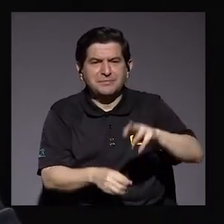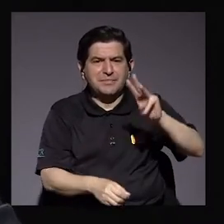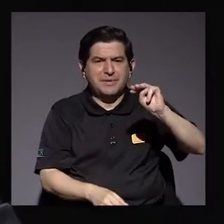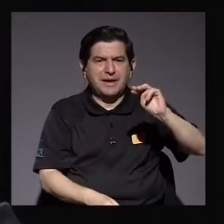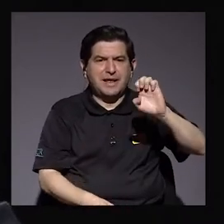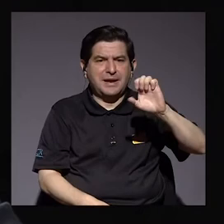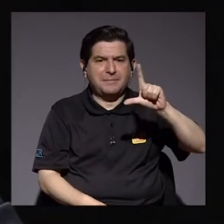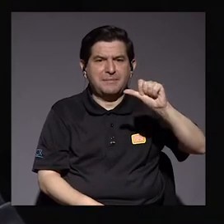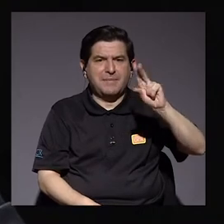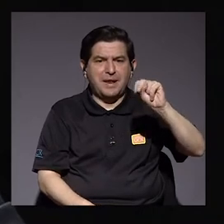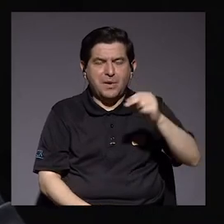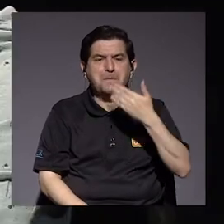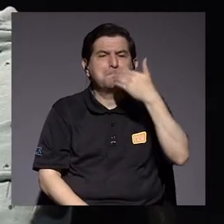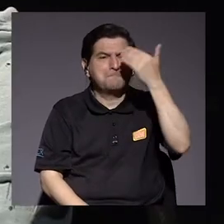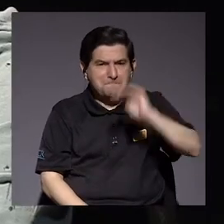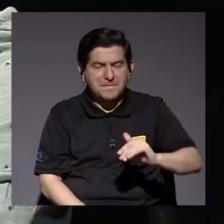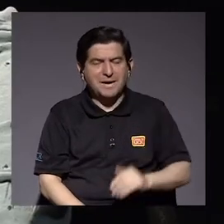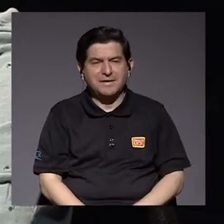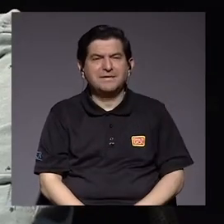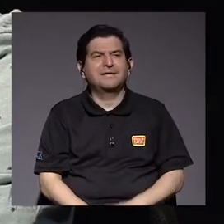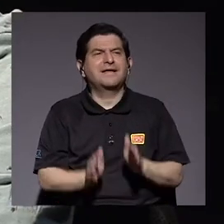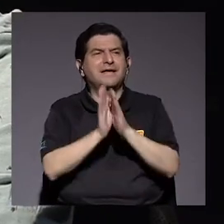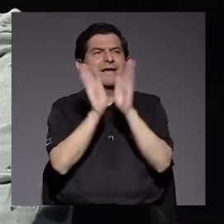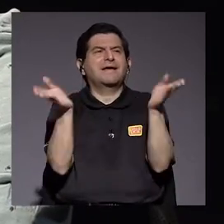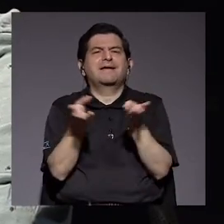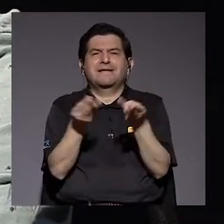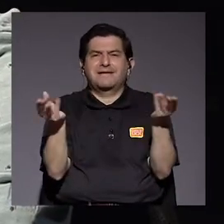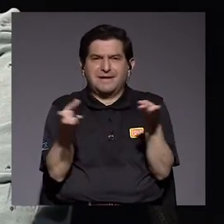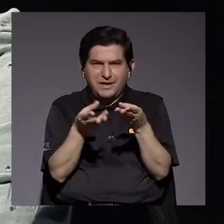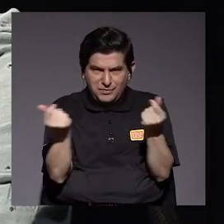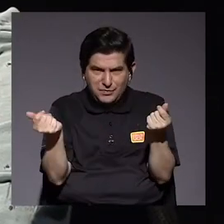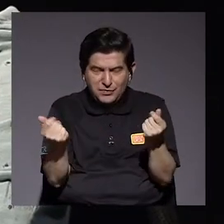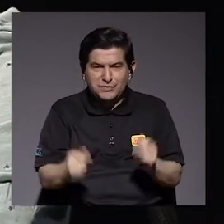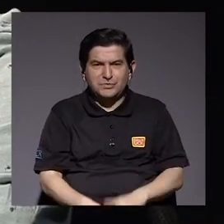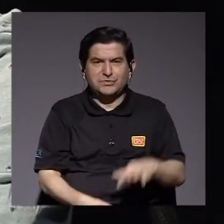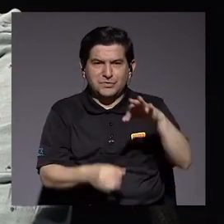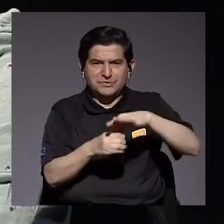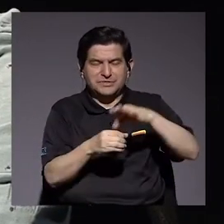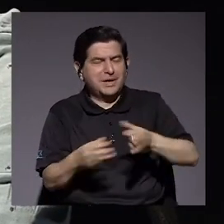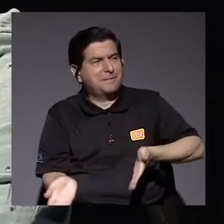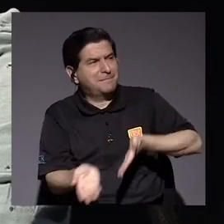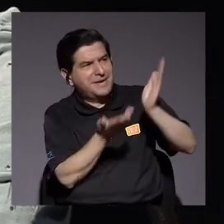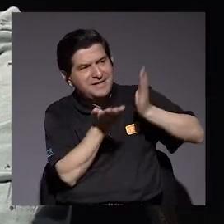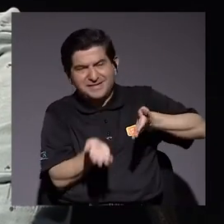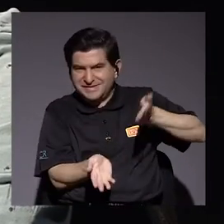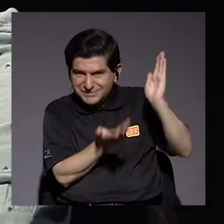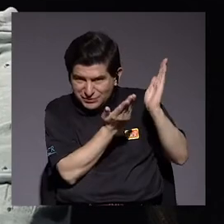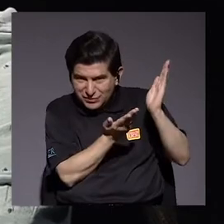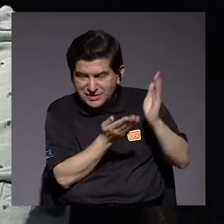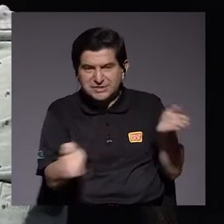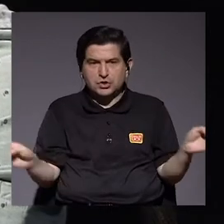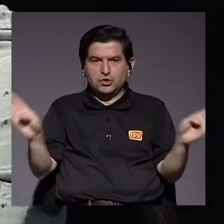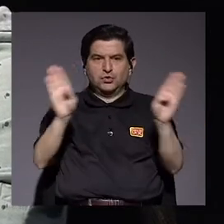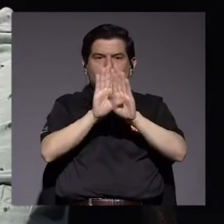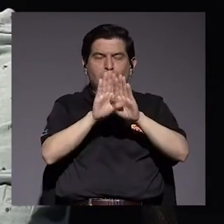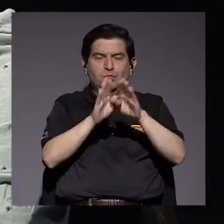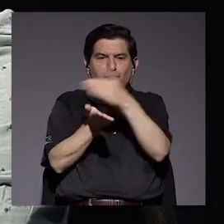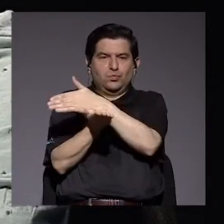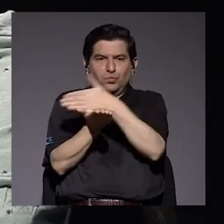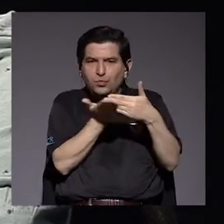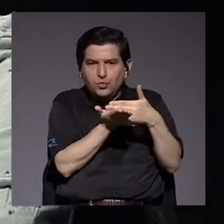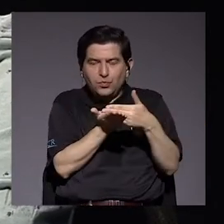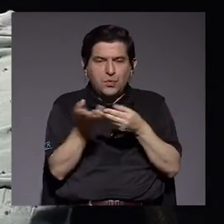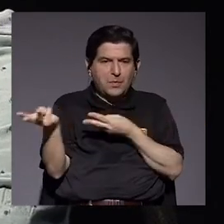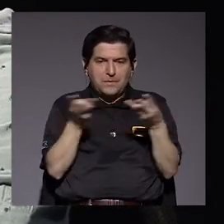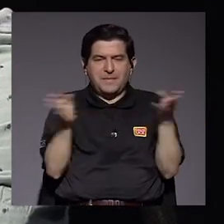pasando mal. En general, los productores de cultivos de exportación, al cerrarse las fronteras, al cerrarse